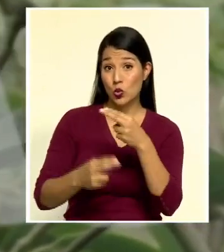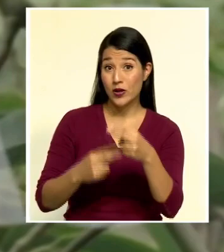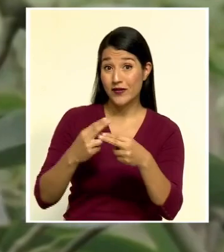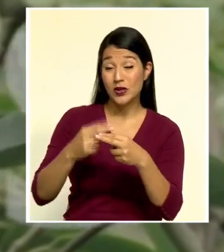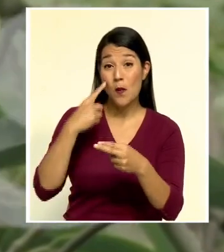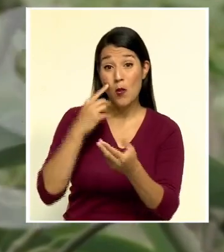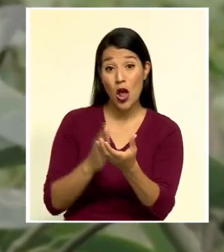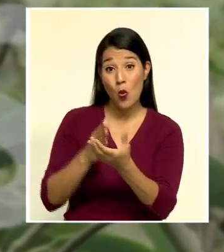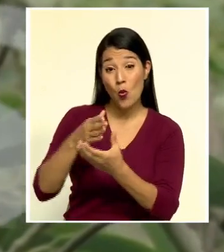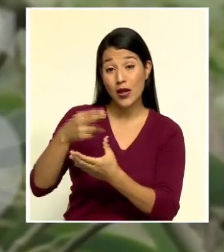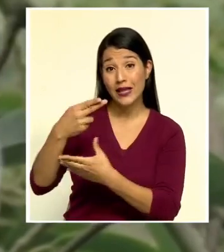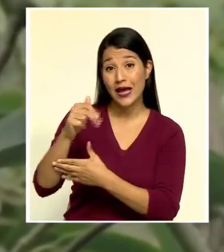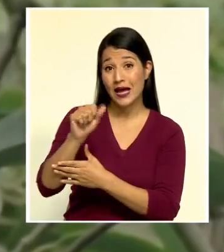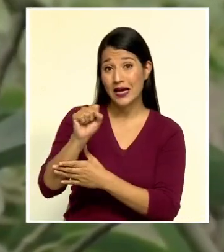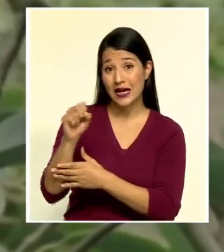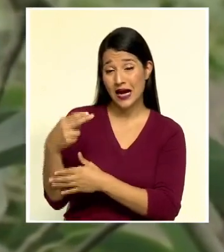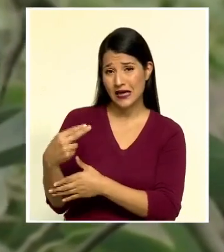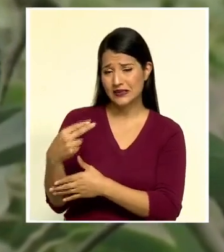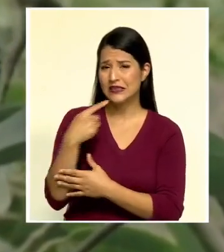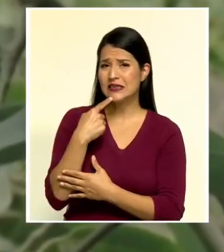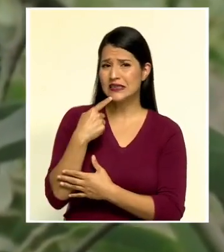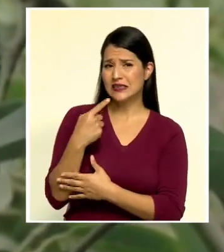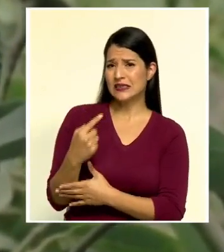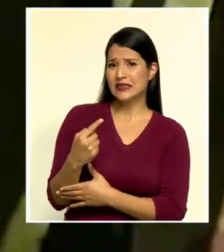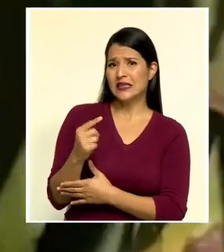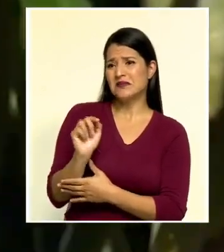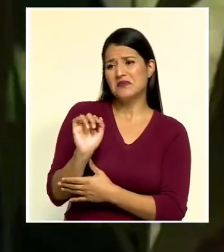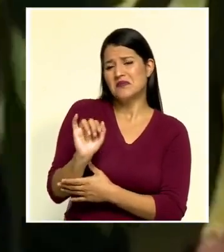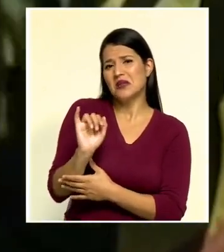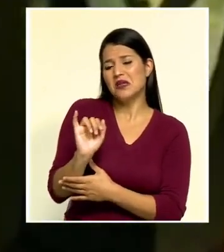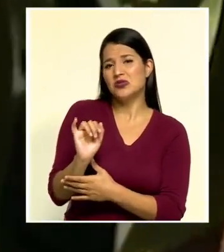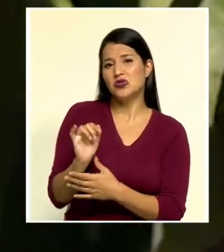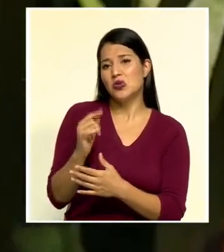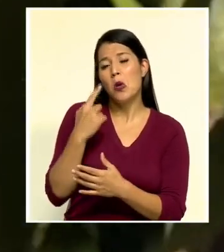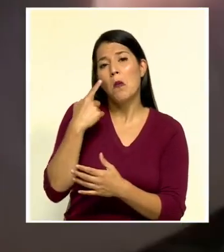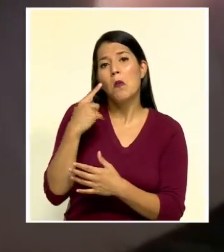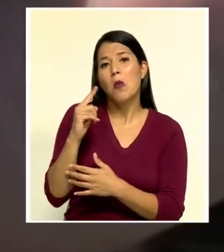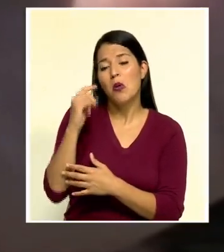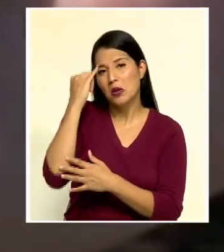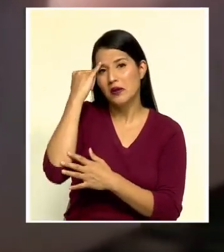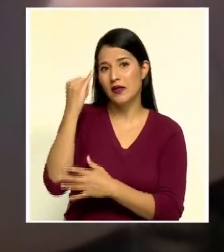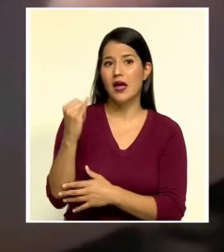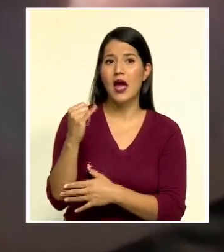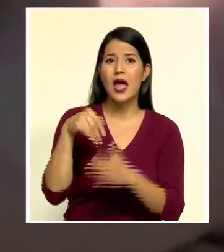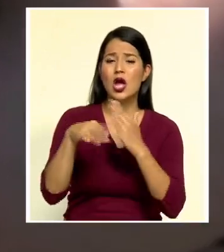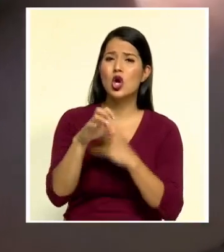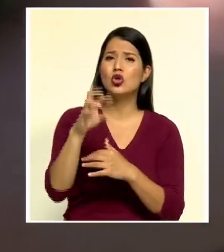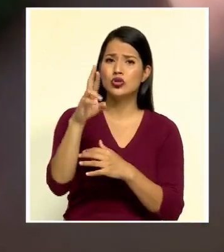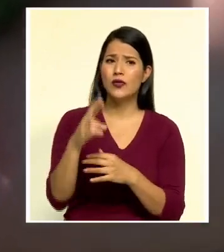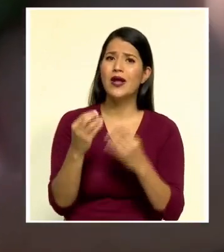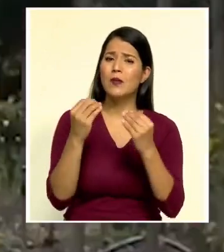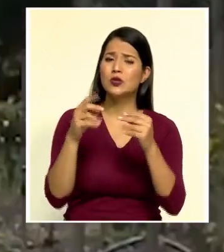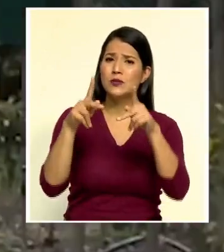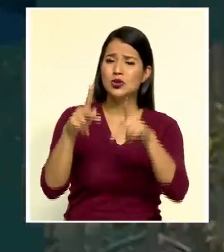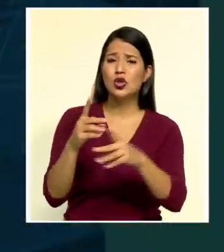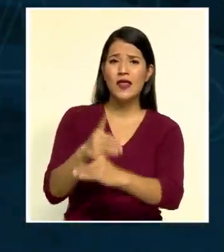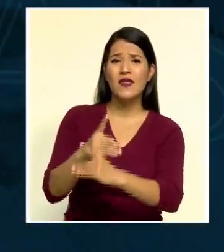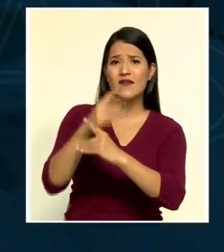algo ideológico y que en Costa Rica hay quienes defienden a los empresarios mexicanos y no a los productores costarricenses.